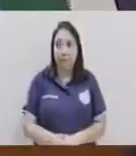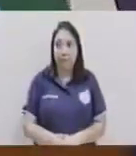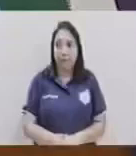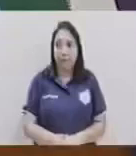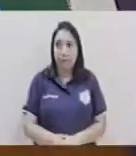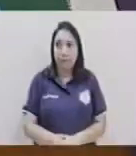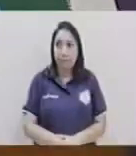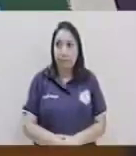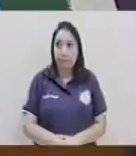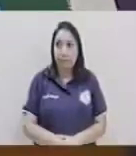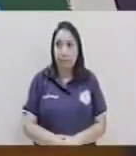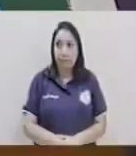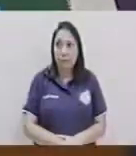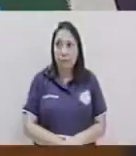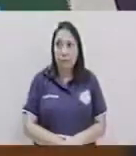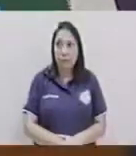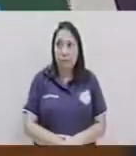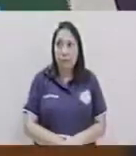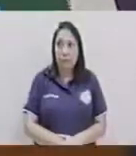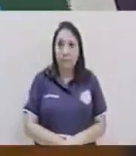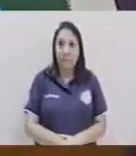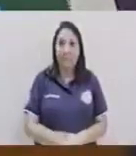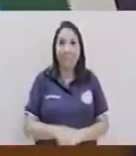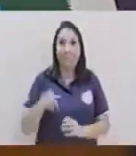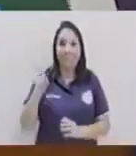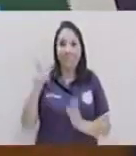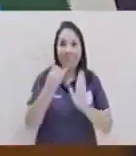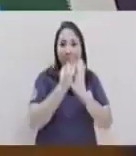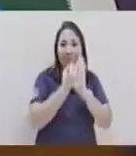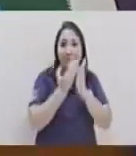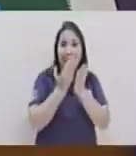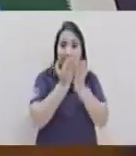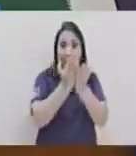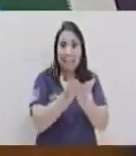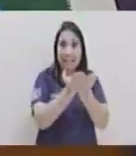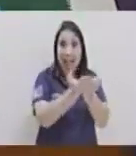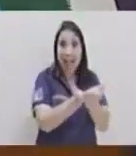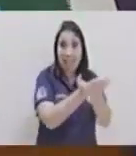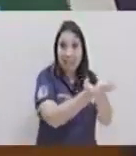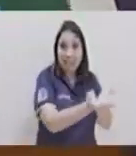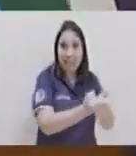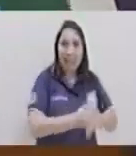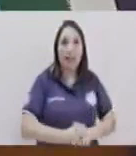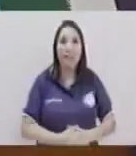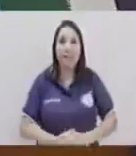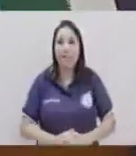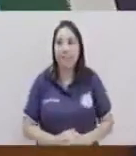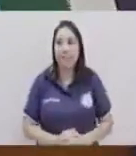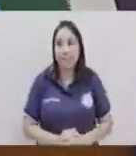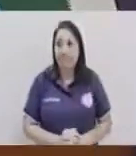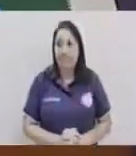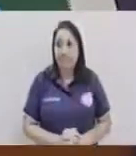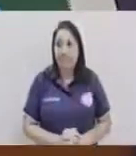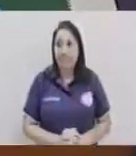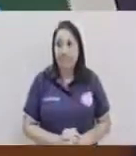sencillísimo, hacemos la lanchita, un círculo,